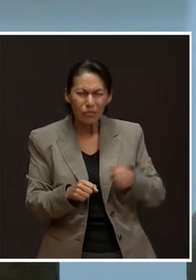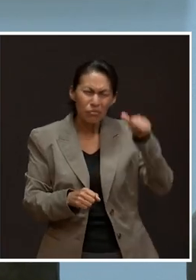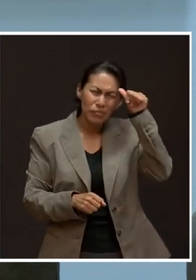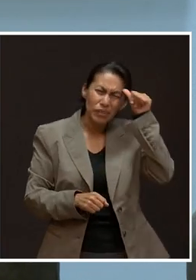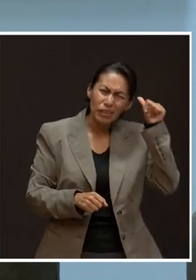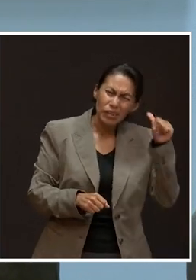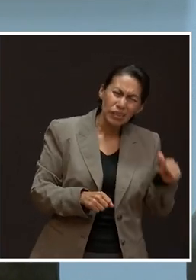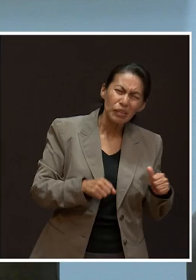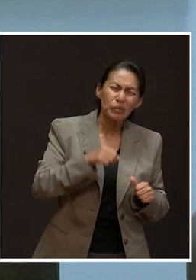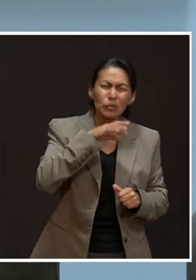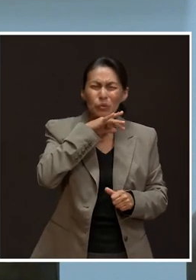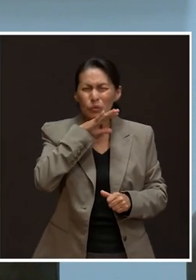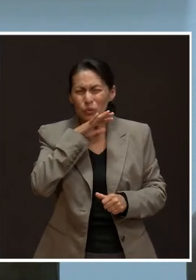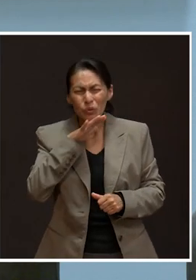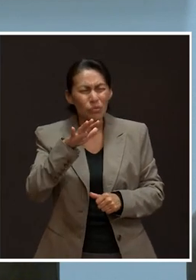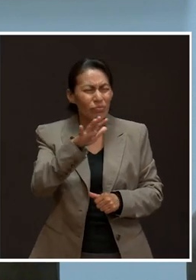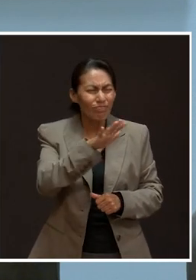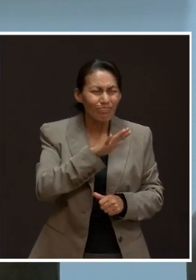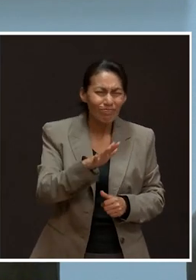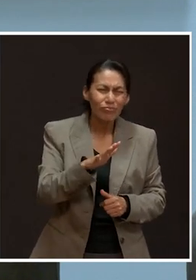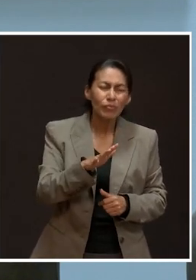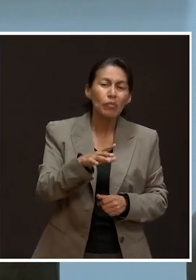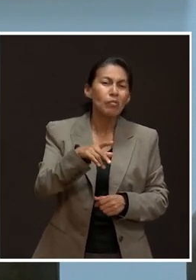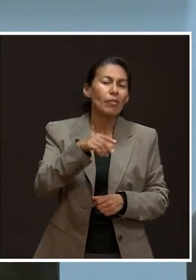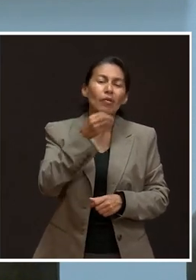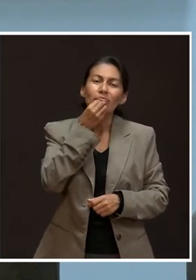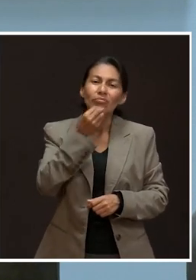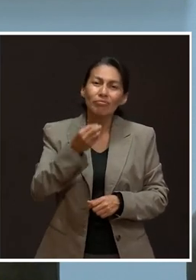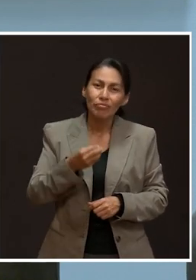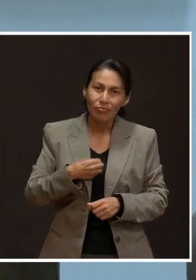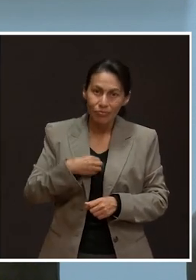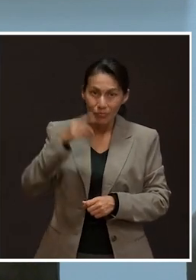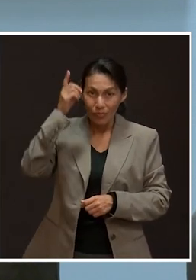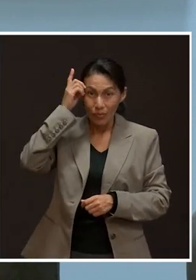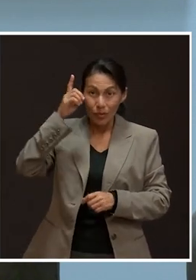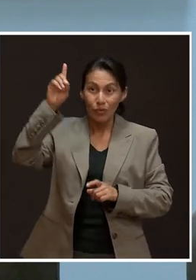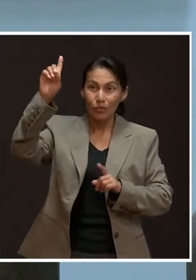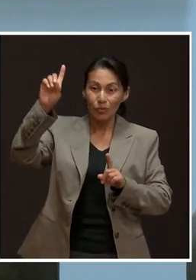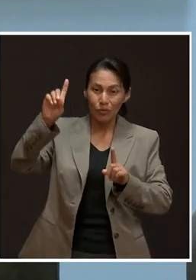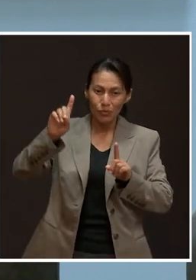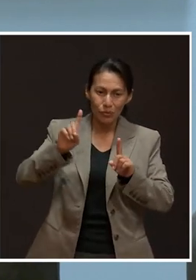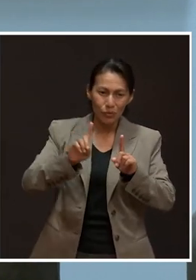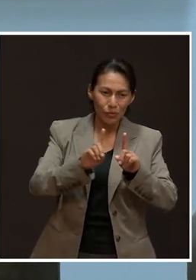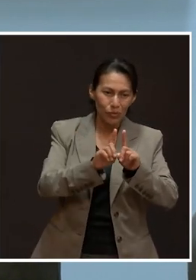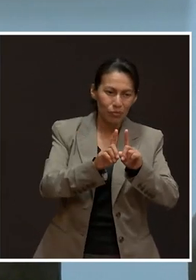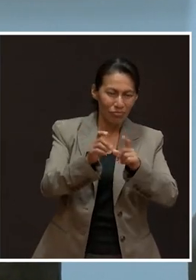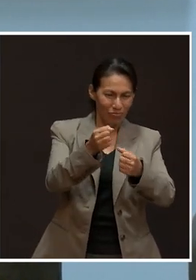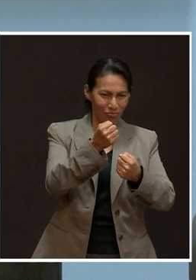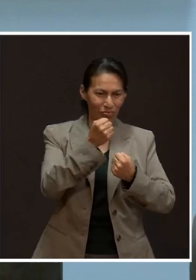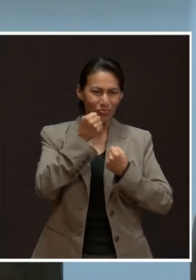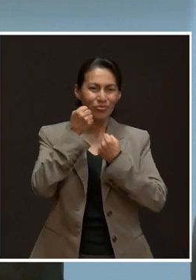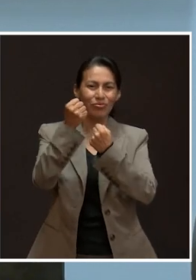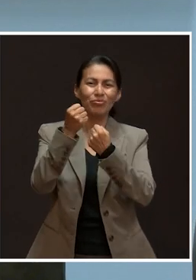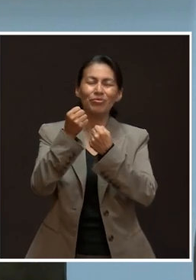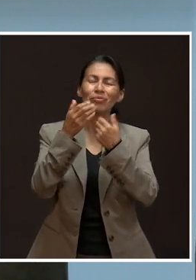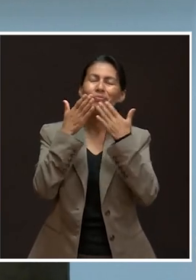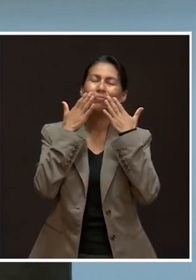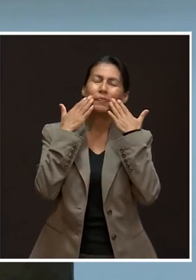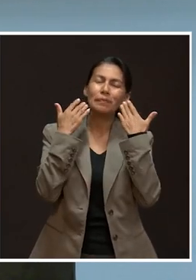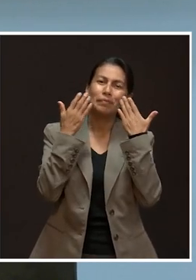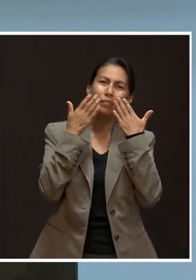maligna, pero Dios se manifiesta en medio de este mundo por poder y por su gracia.